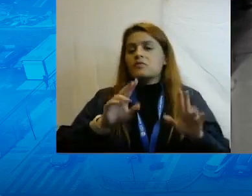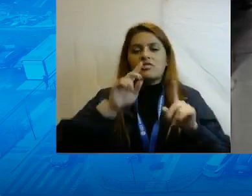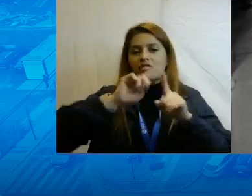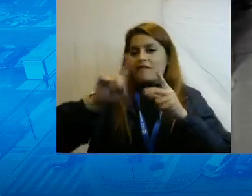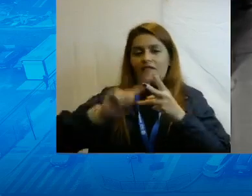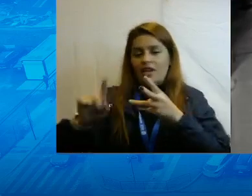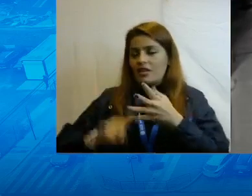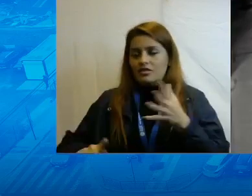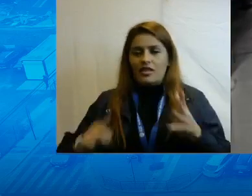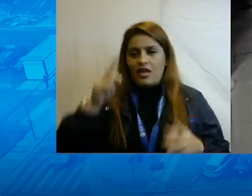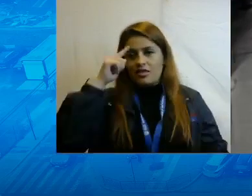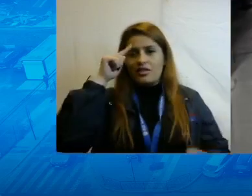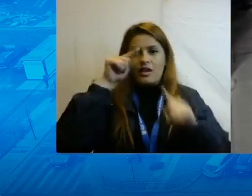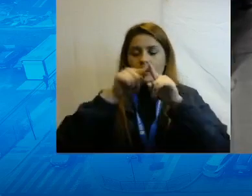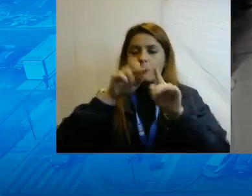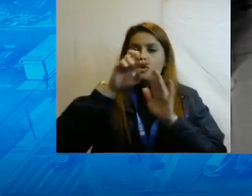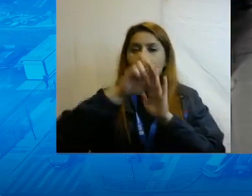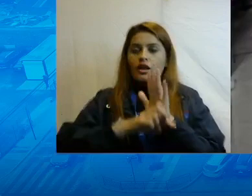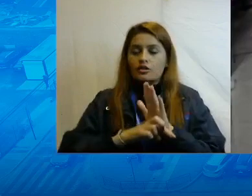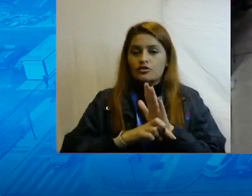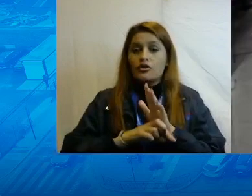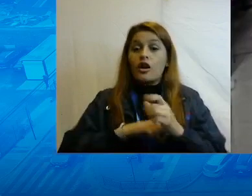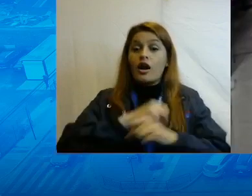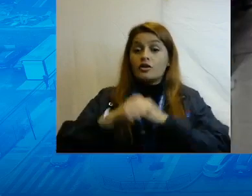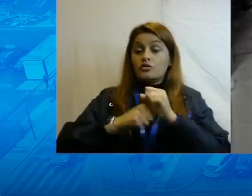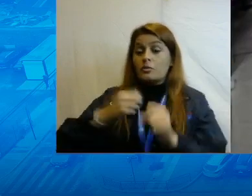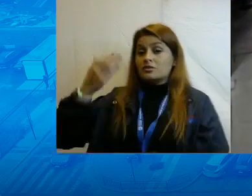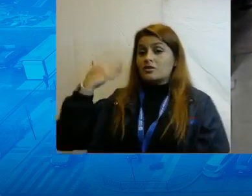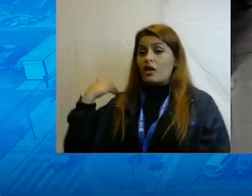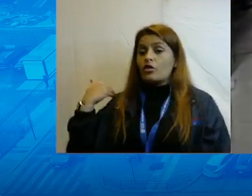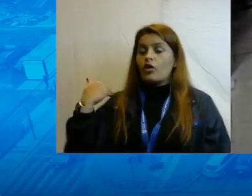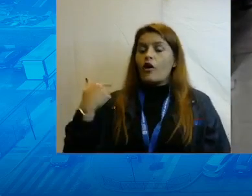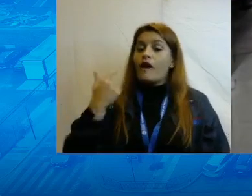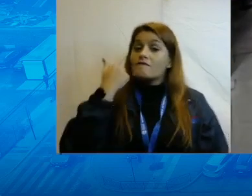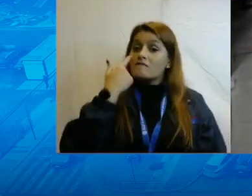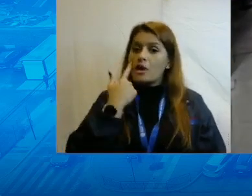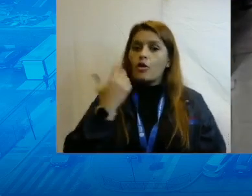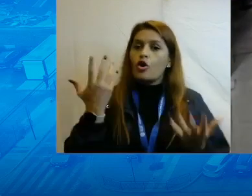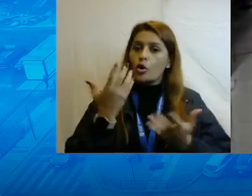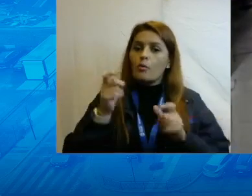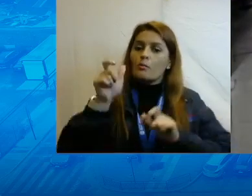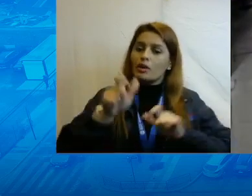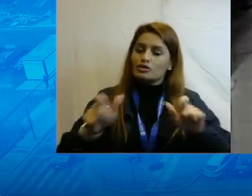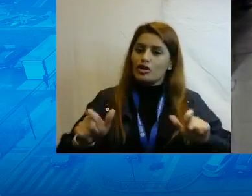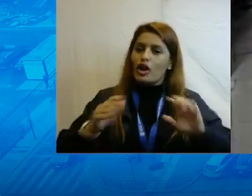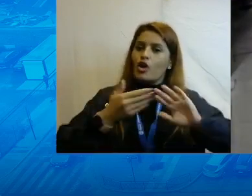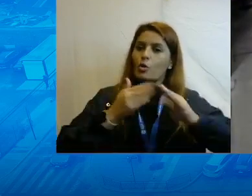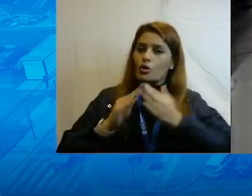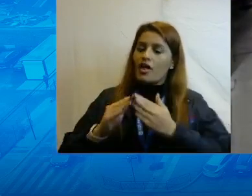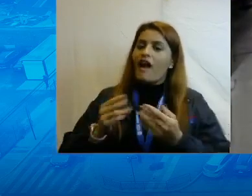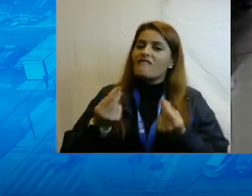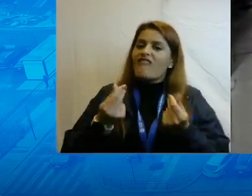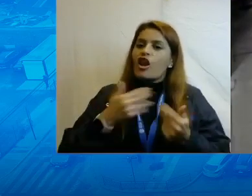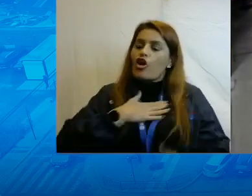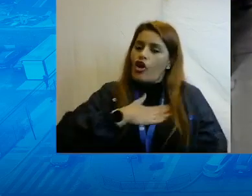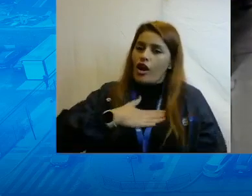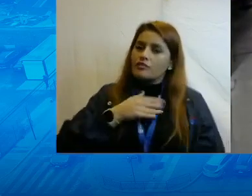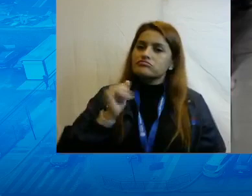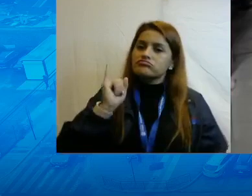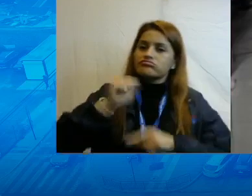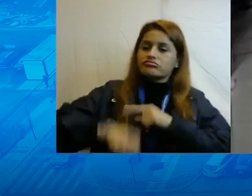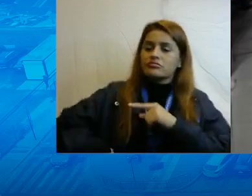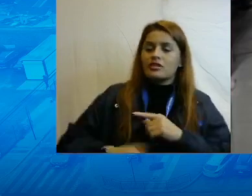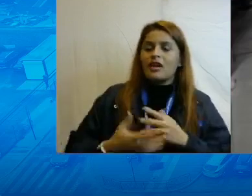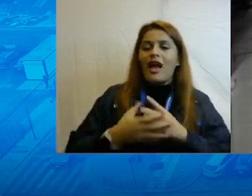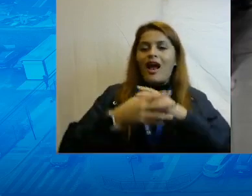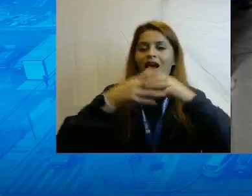hay un sinfín de proyectos que se presentaron el año pasado y vemos cómo la misma comunidad los valora tremendamente. Así que